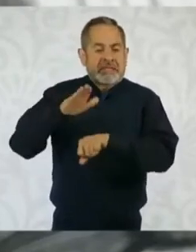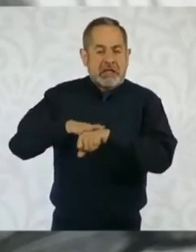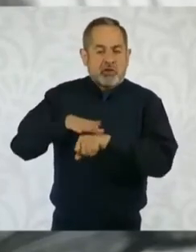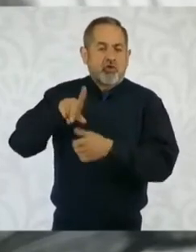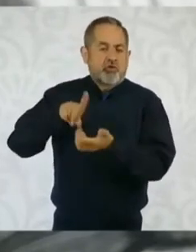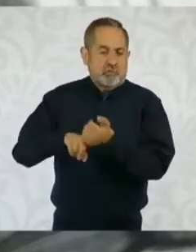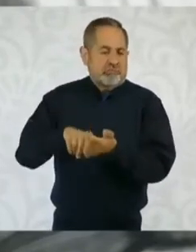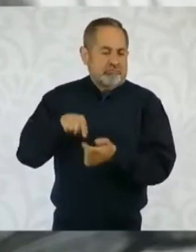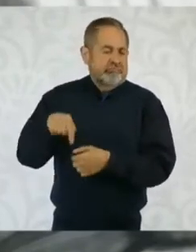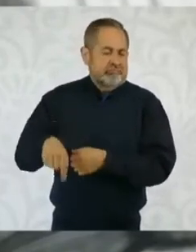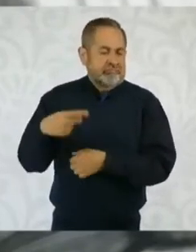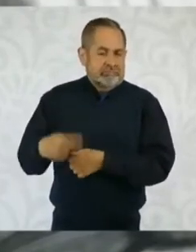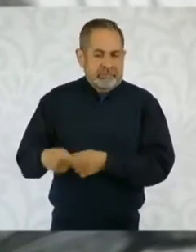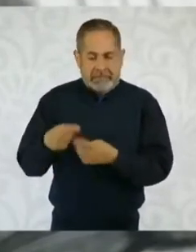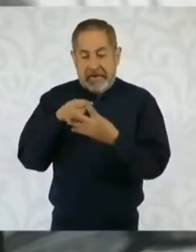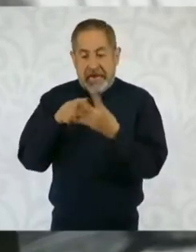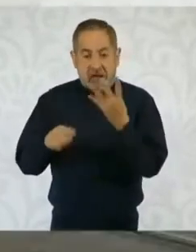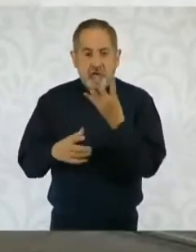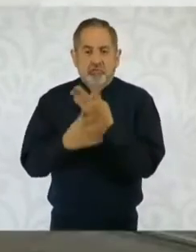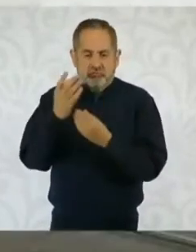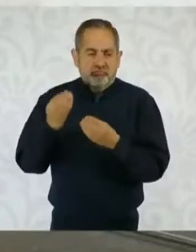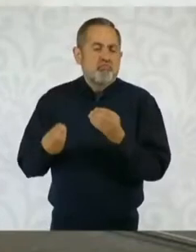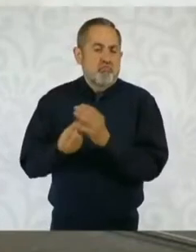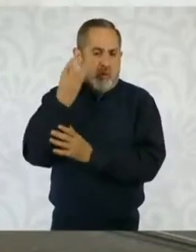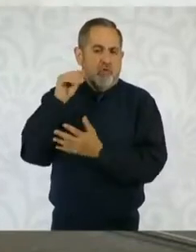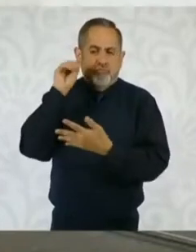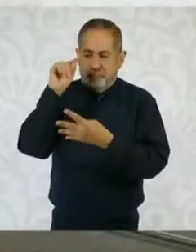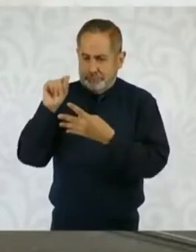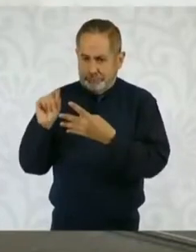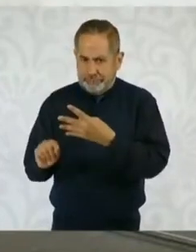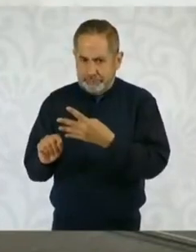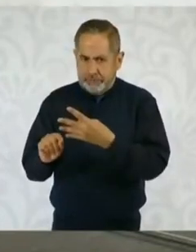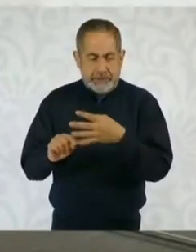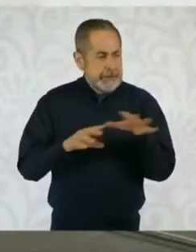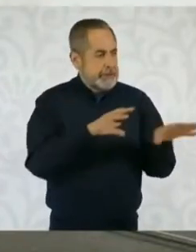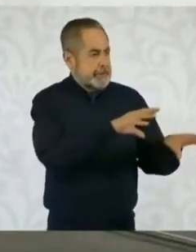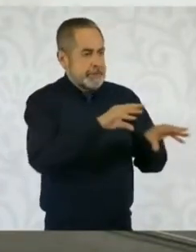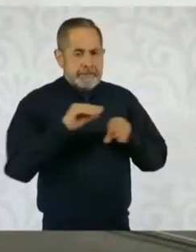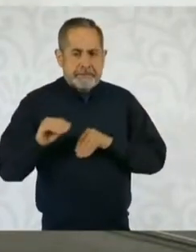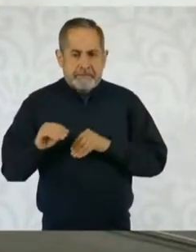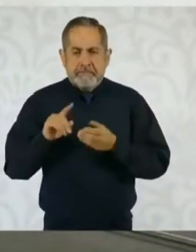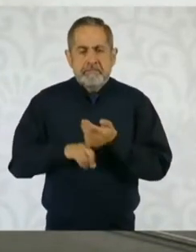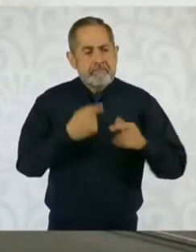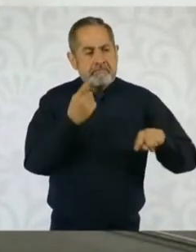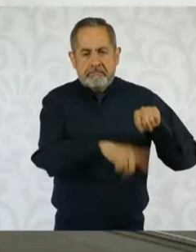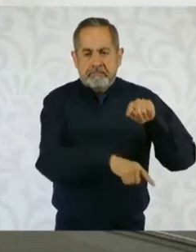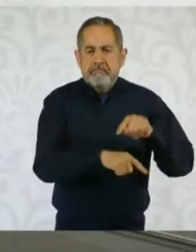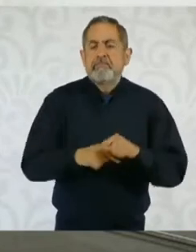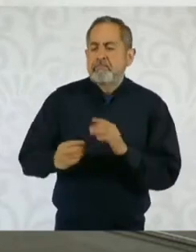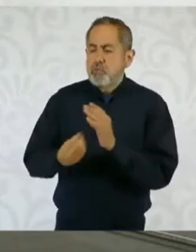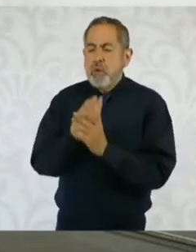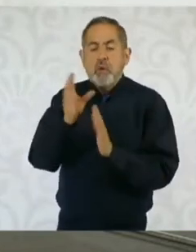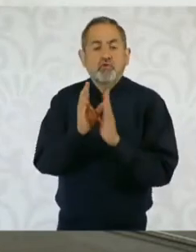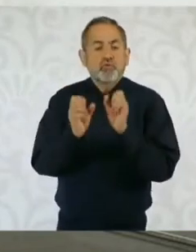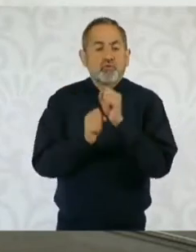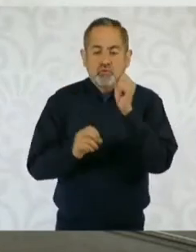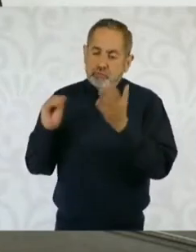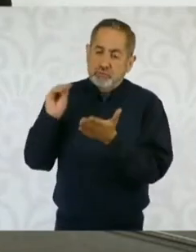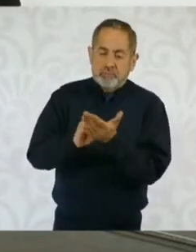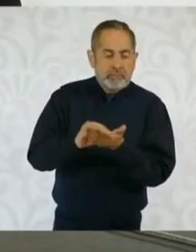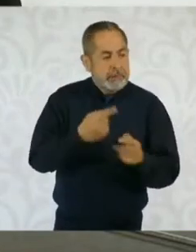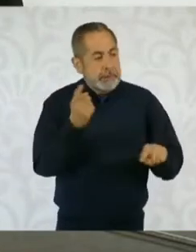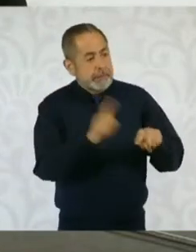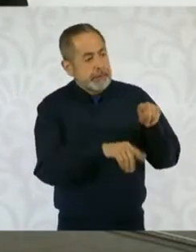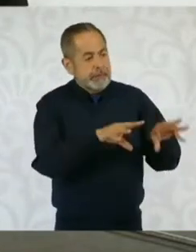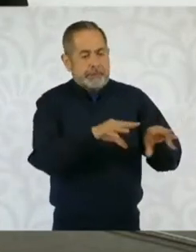Pública. Esos son los cambios que nosotros estamos proponiendo para poder asumir los cambios de la reciente reforma constitucional. Les